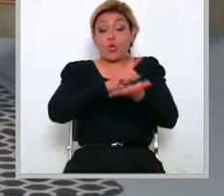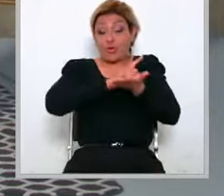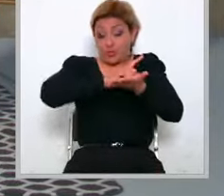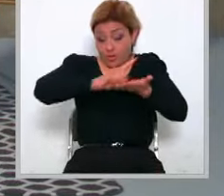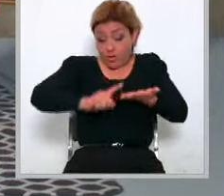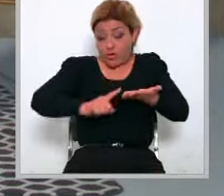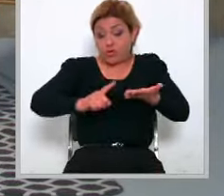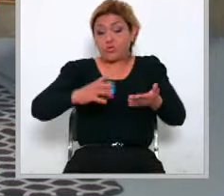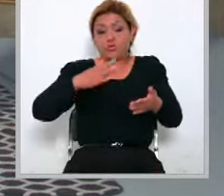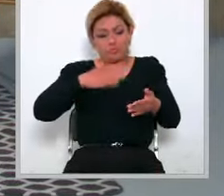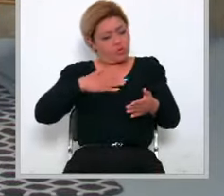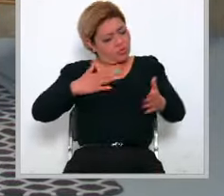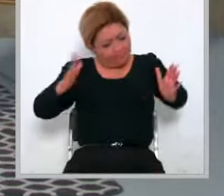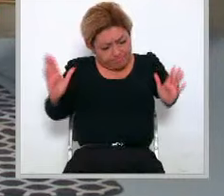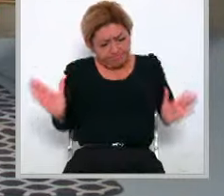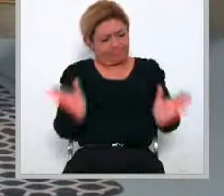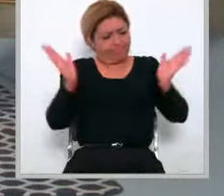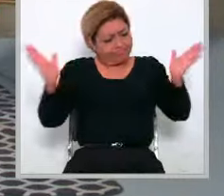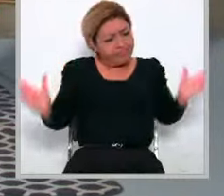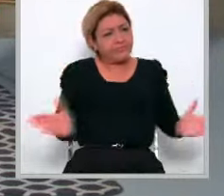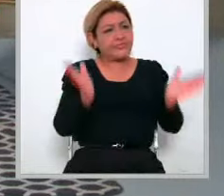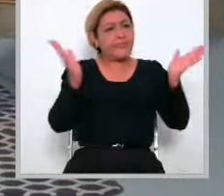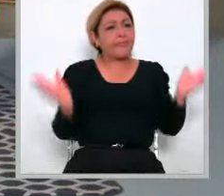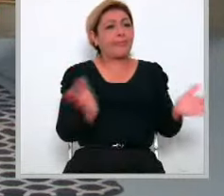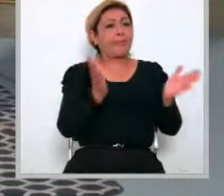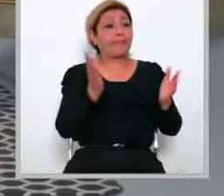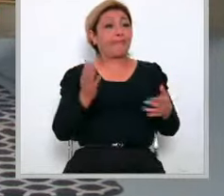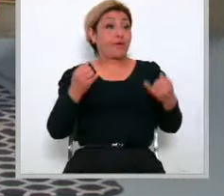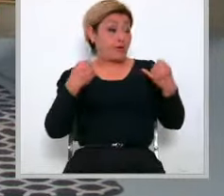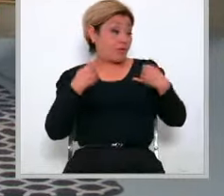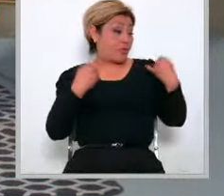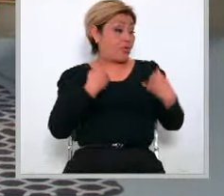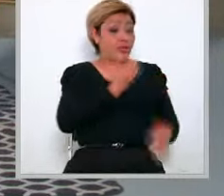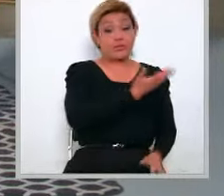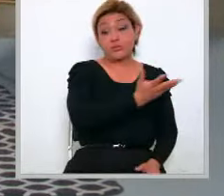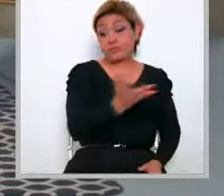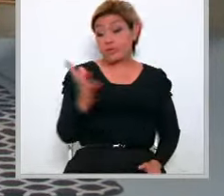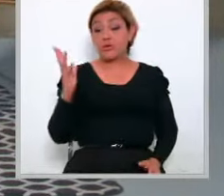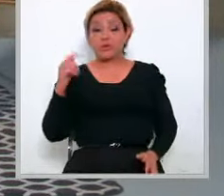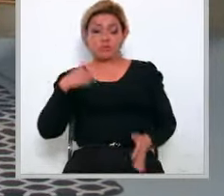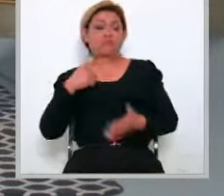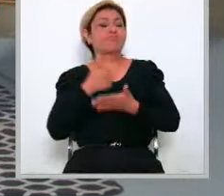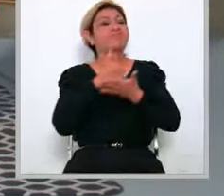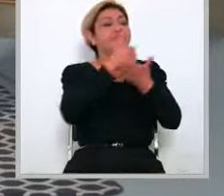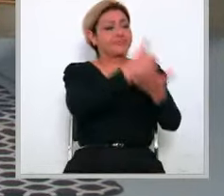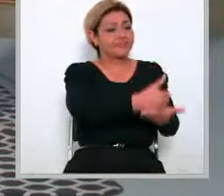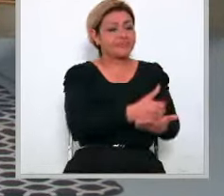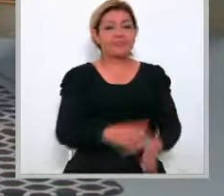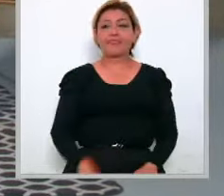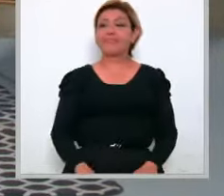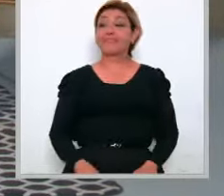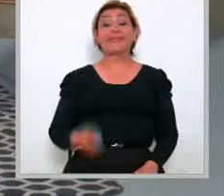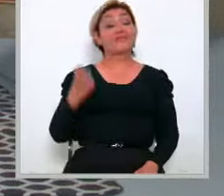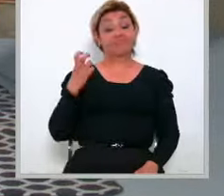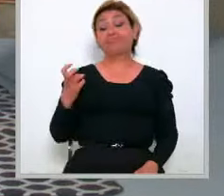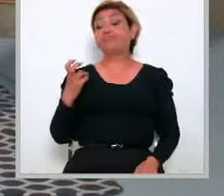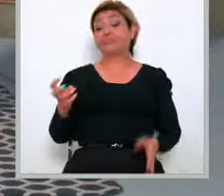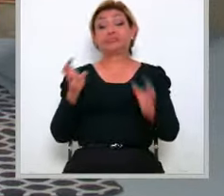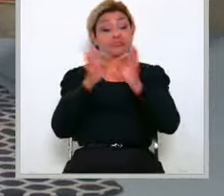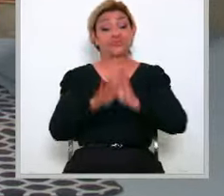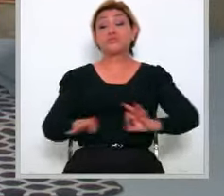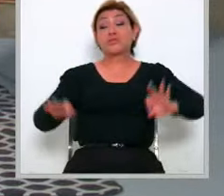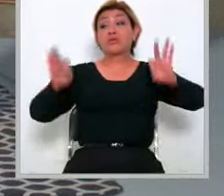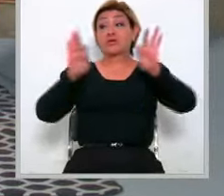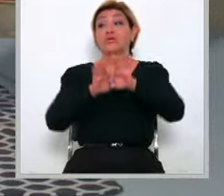todos los derechos que tú puedes llegar a forjar en otros niños y en ti mismo. Sobre todo esa parte, y debo decirlo, Xochitl, que